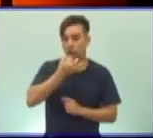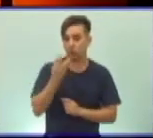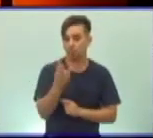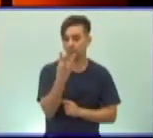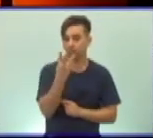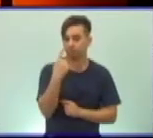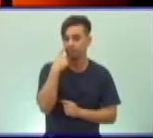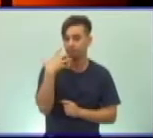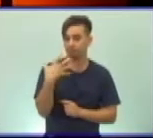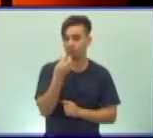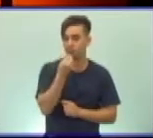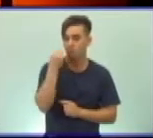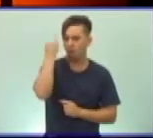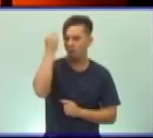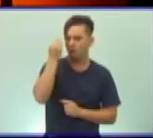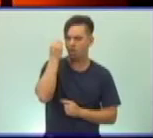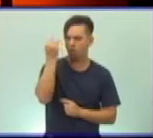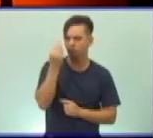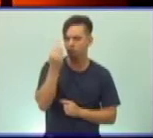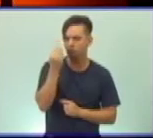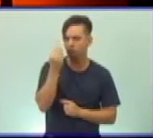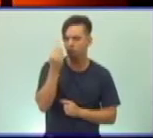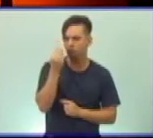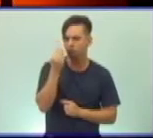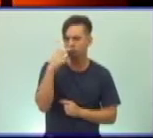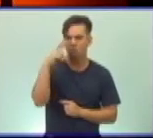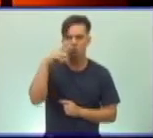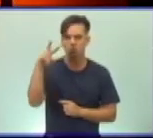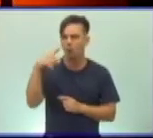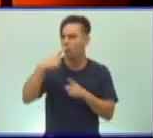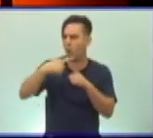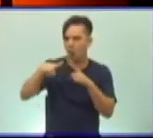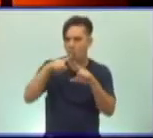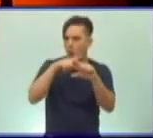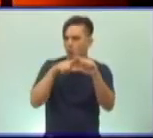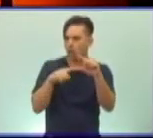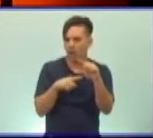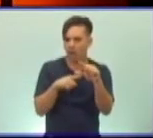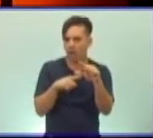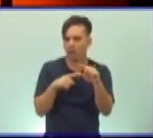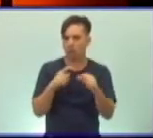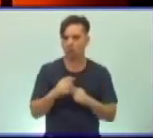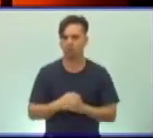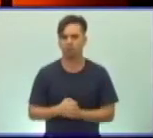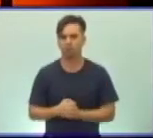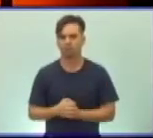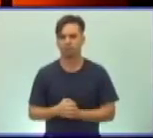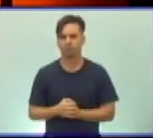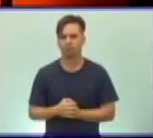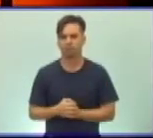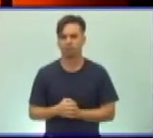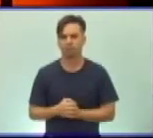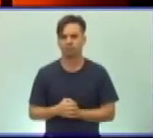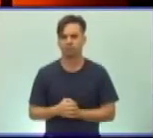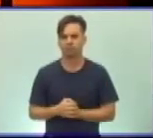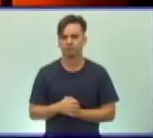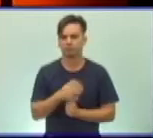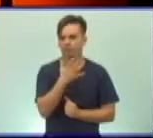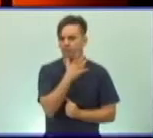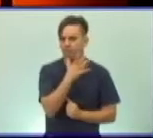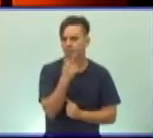pensar en encontrar otro ángulo o en buscar lados